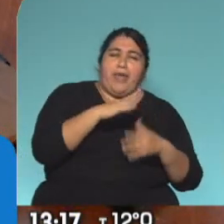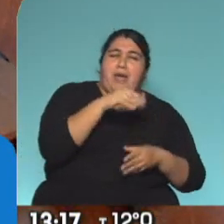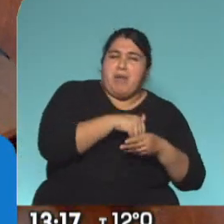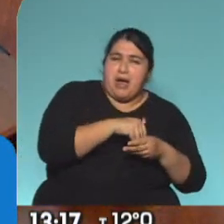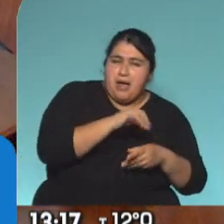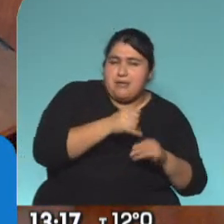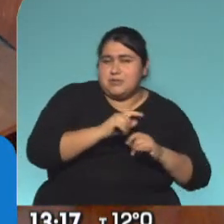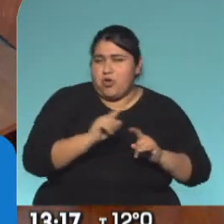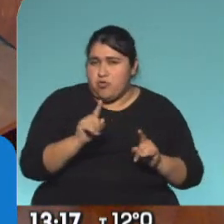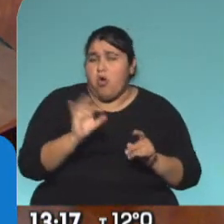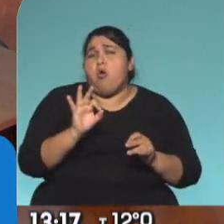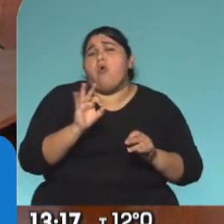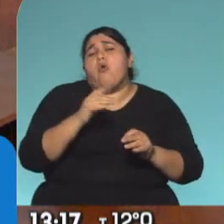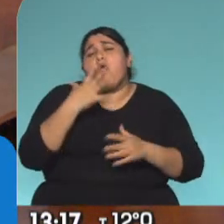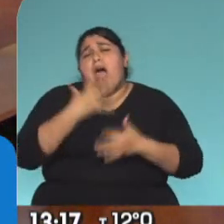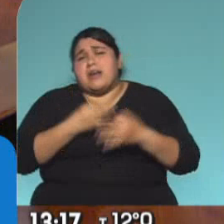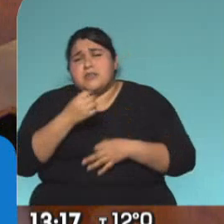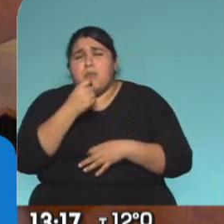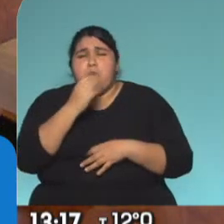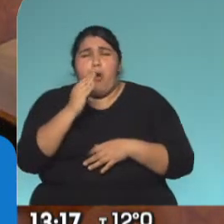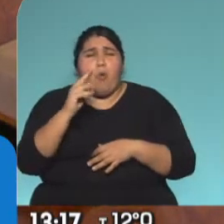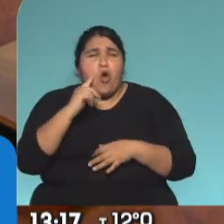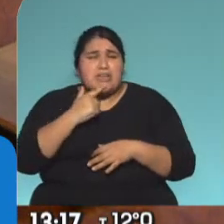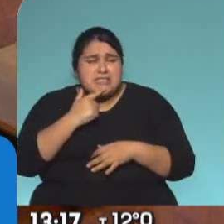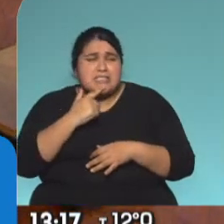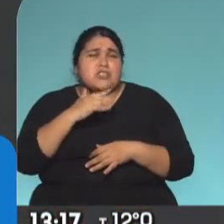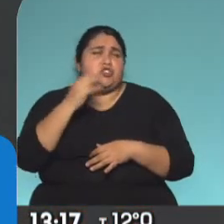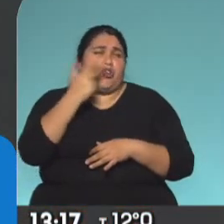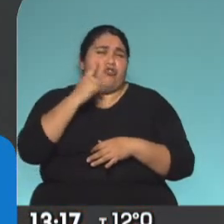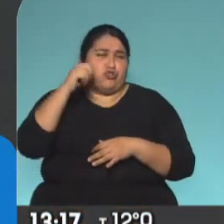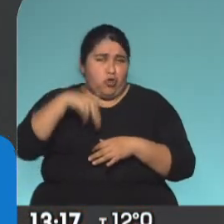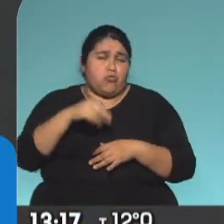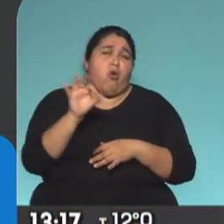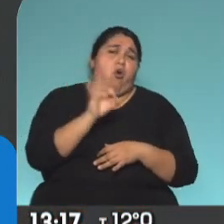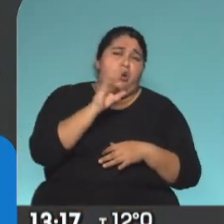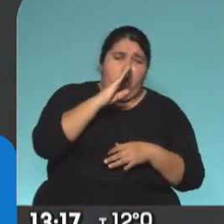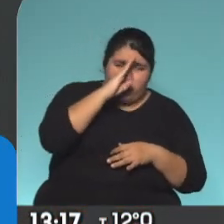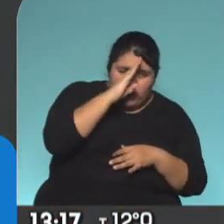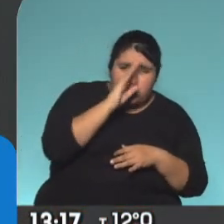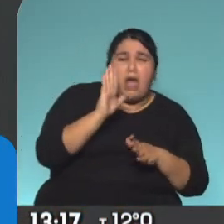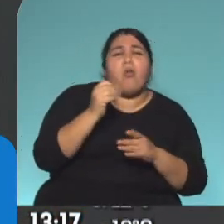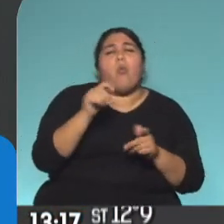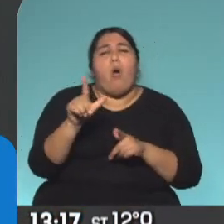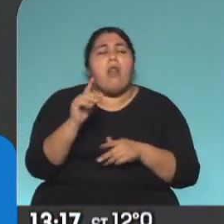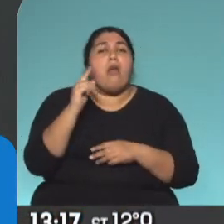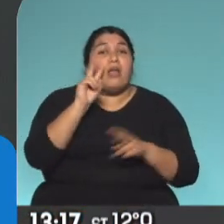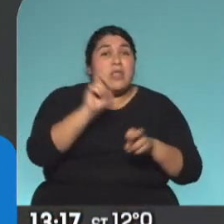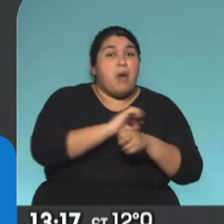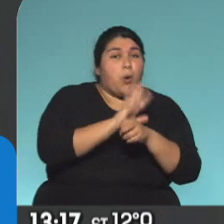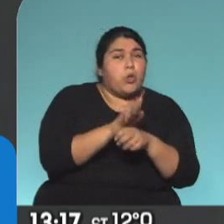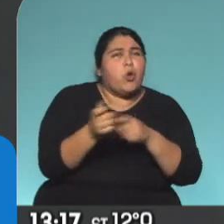analiza, por ejemplo, los casos o de Boris Johnson o de Jair Bolsonaro luego de contraer el virus, nos damos cuenta de que